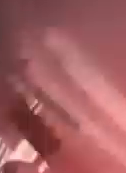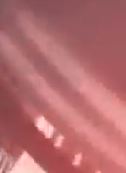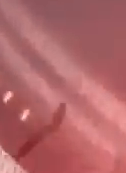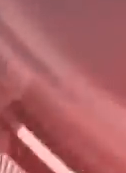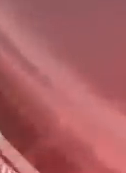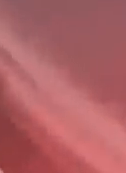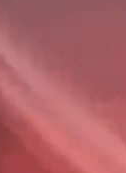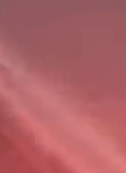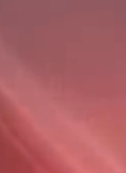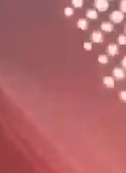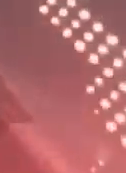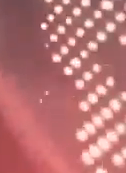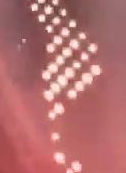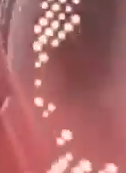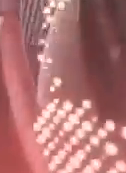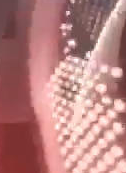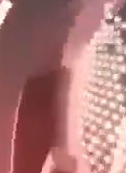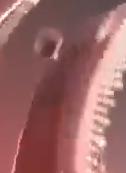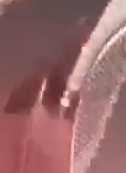y